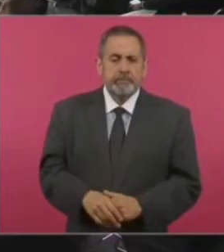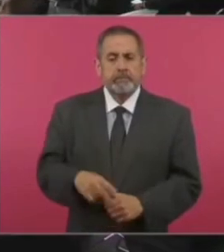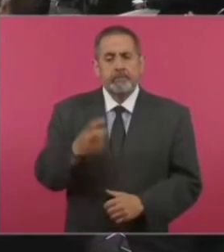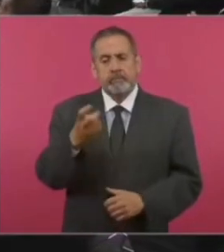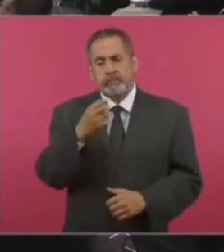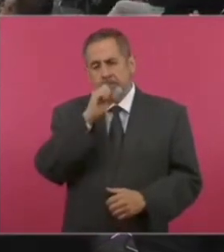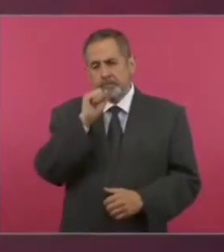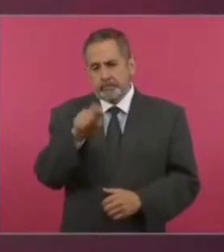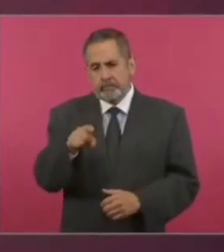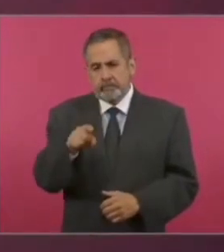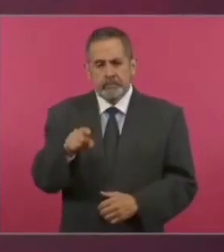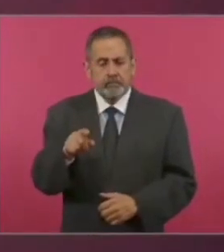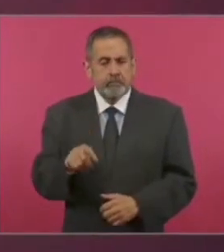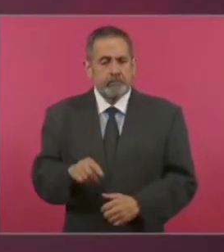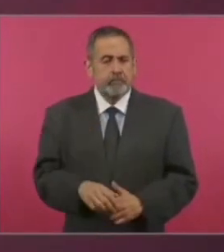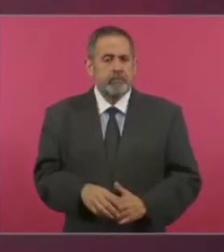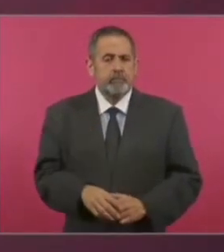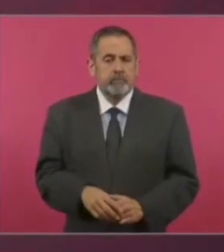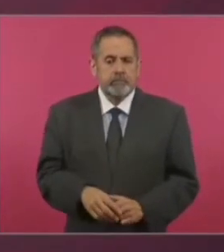Y estamos también